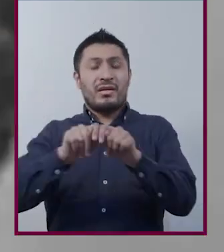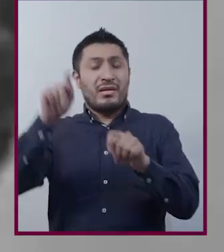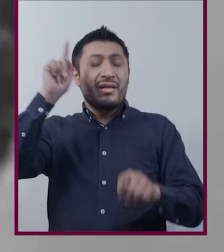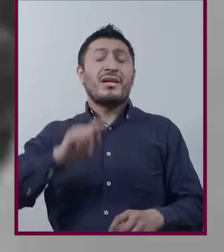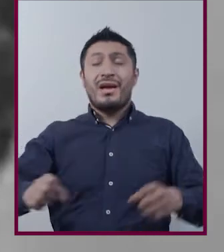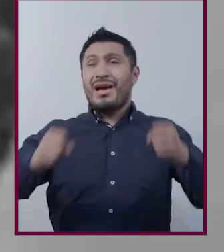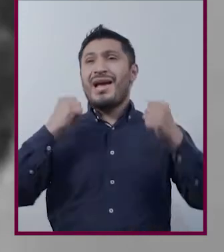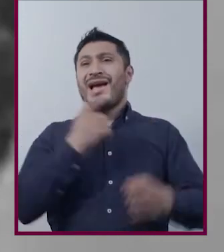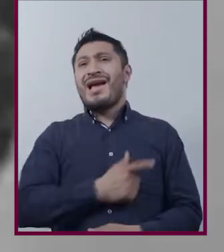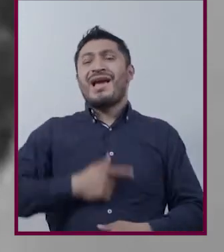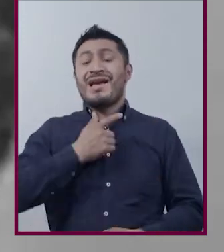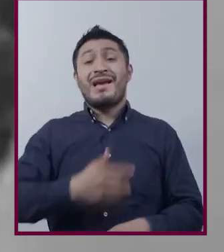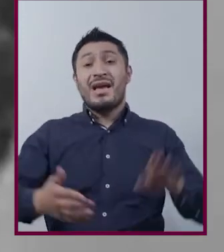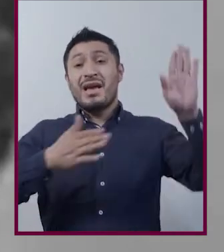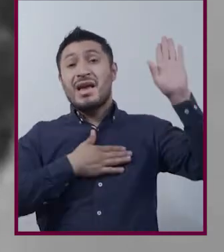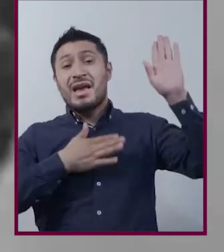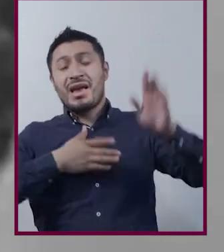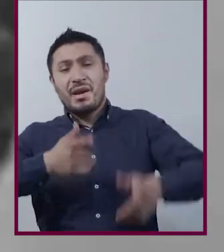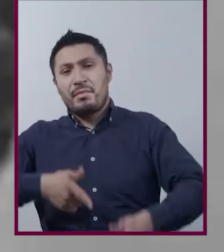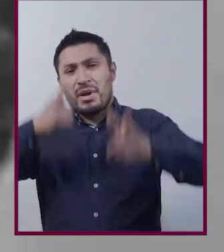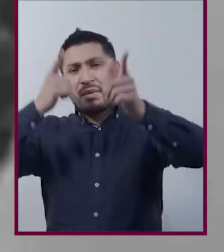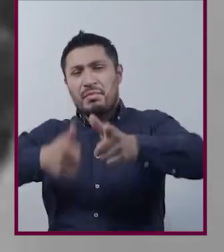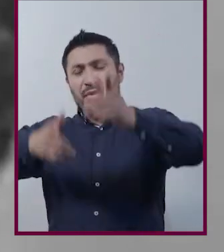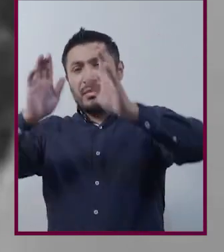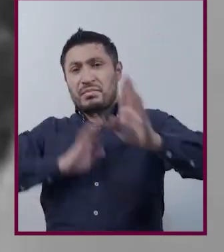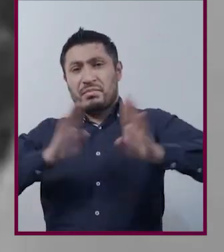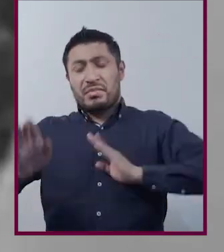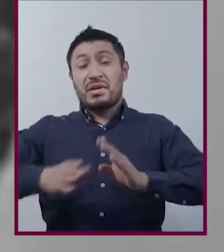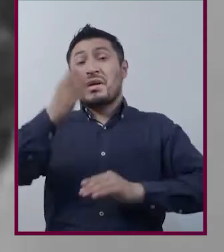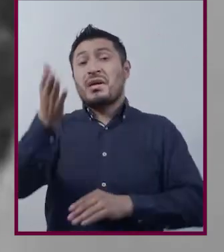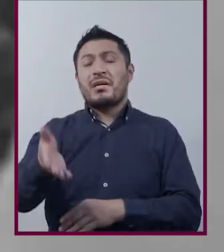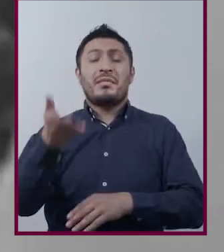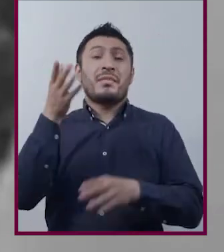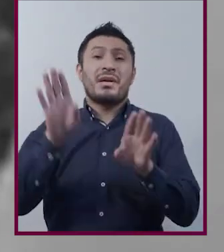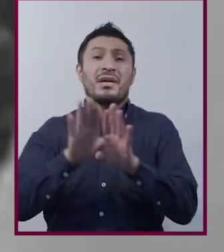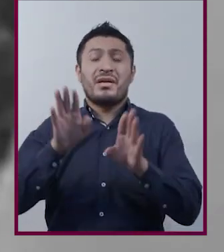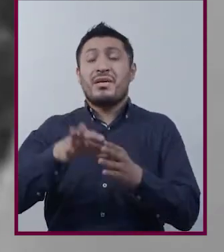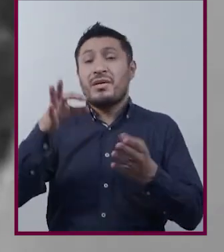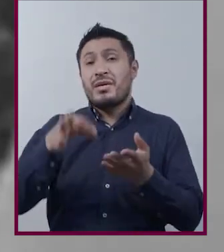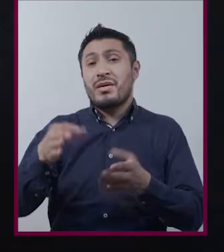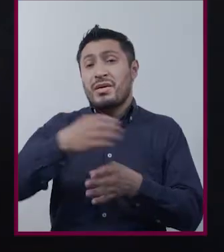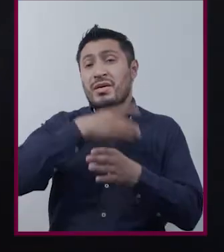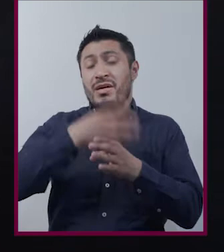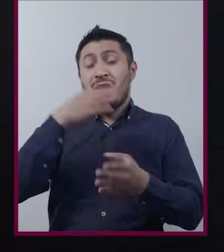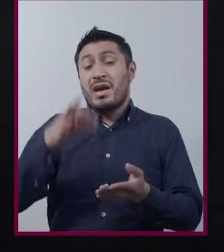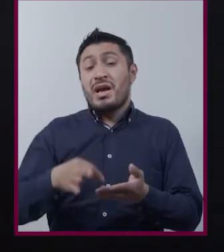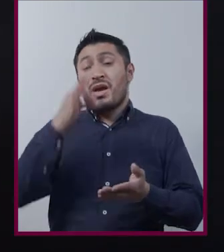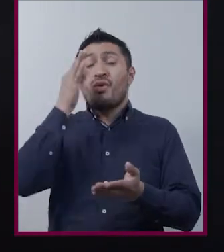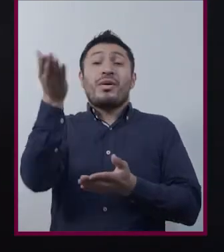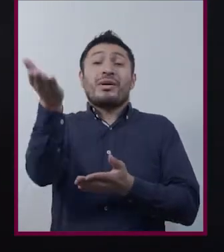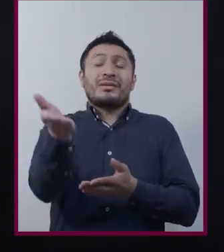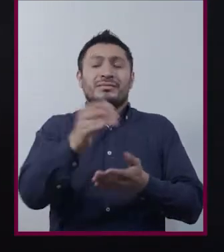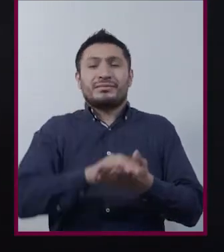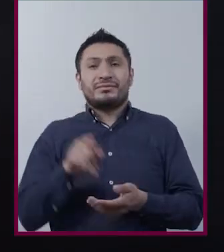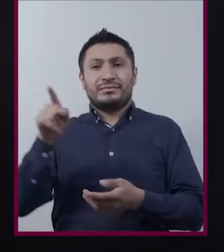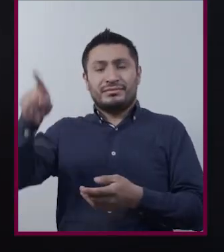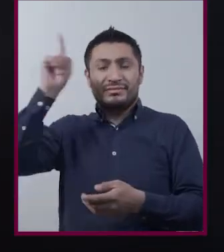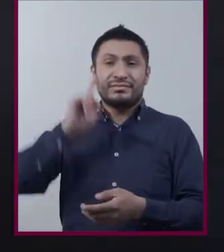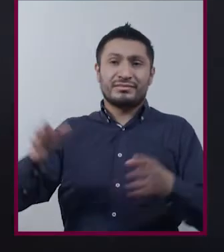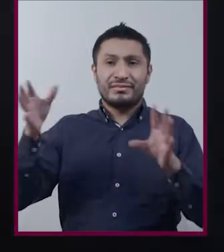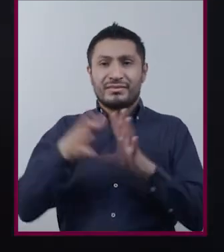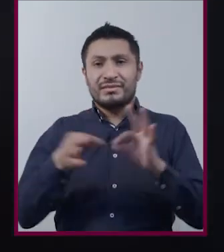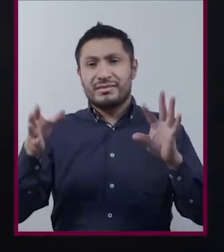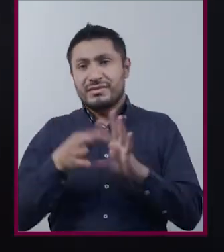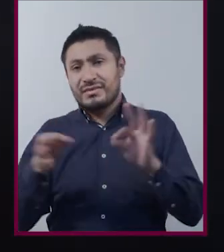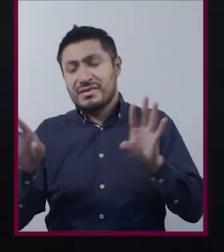gusto, porque le habían prometido fusilar al soldado y pedía ansiosa una taza de café. Campobello narró hechos